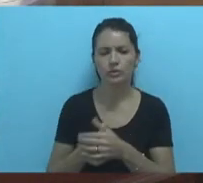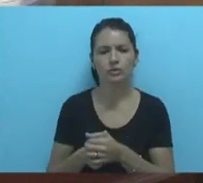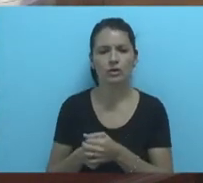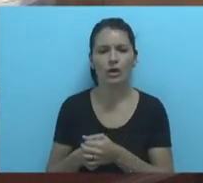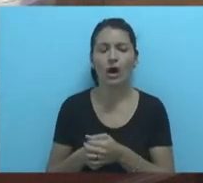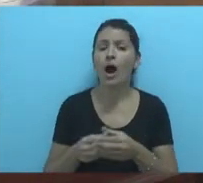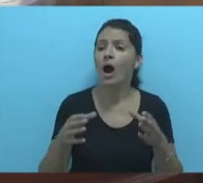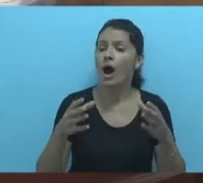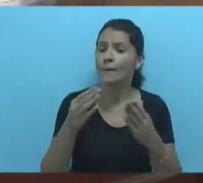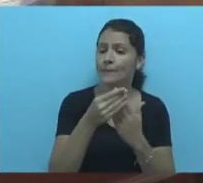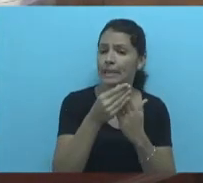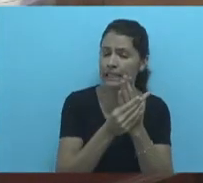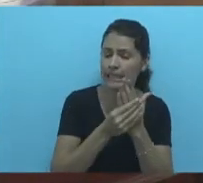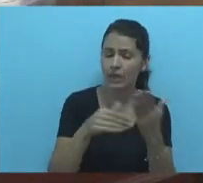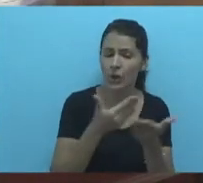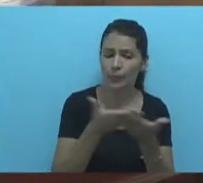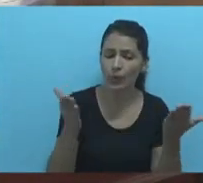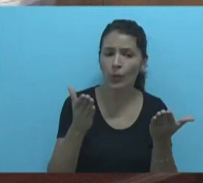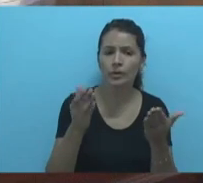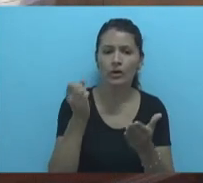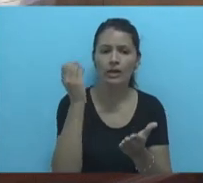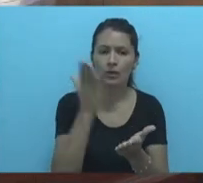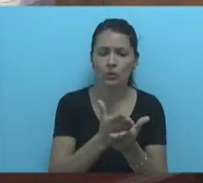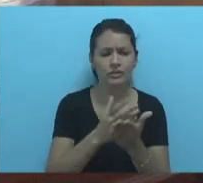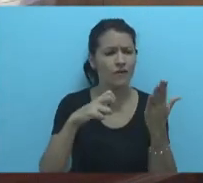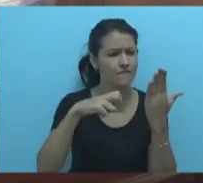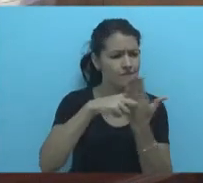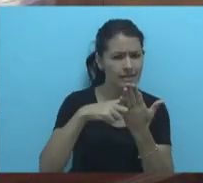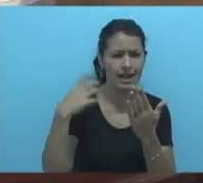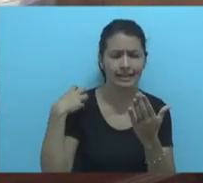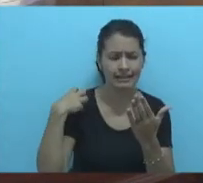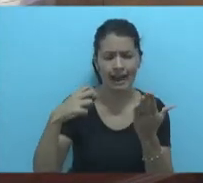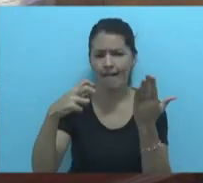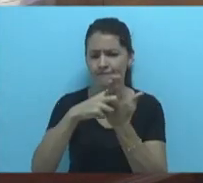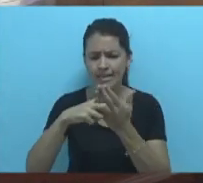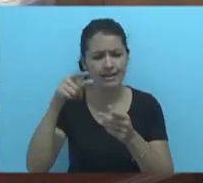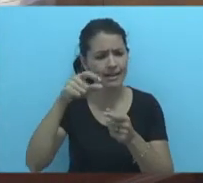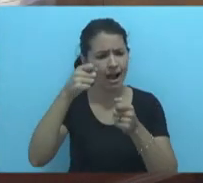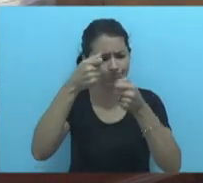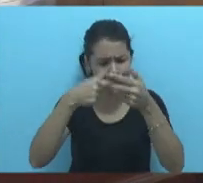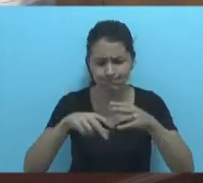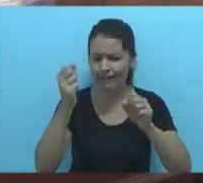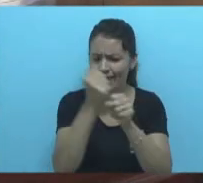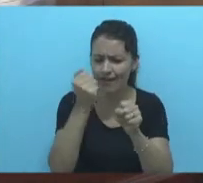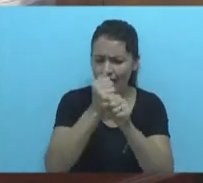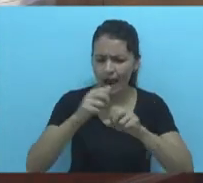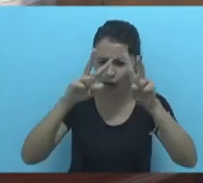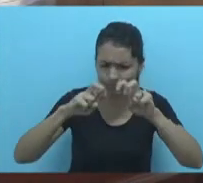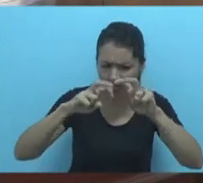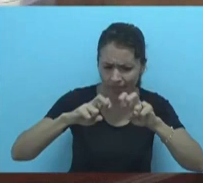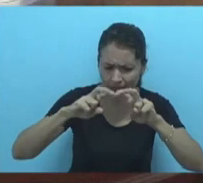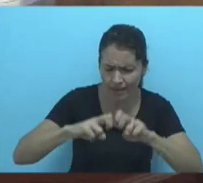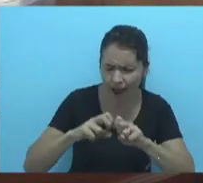la Acusación, el fiscal general Jorge Baclini y todos los fiscales y las fiscales que están llevando una tarea muy valiente